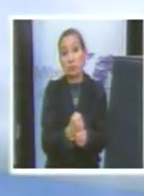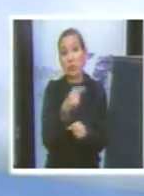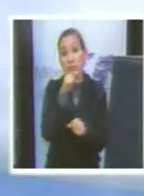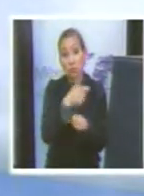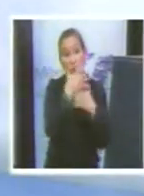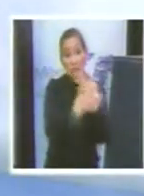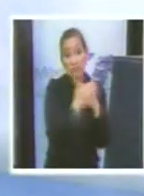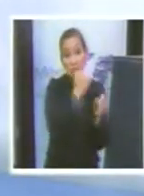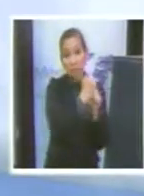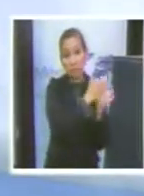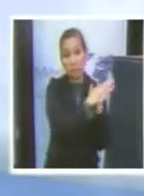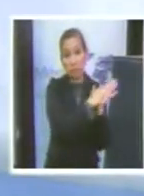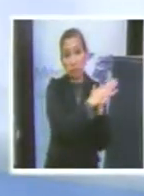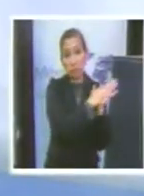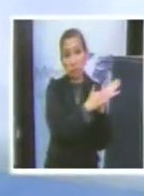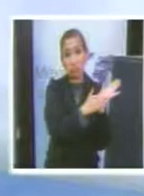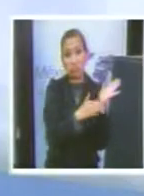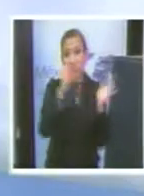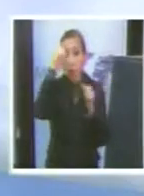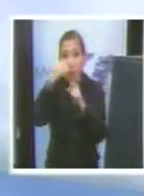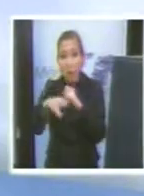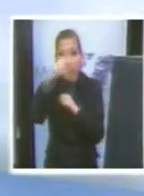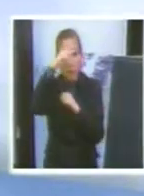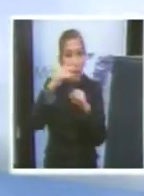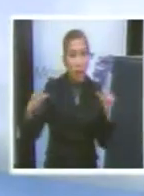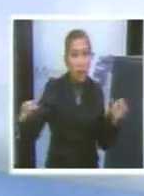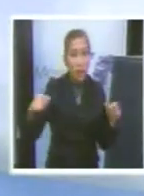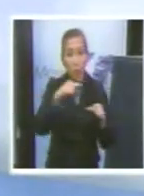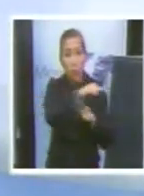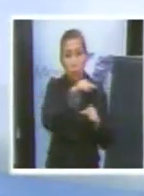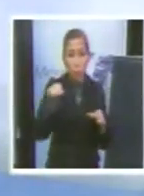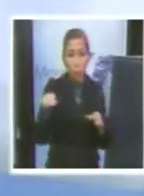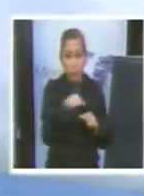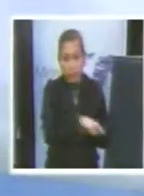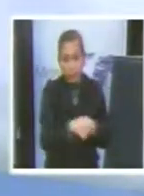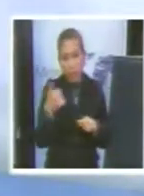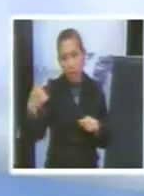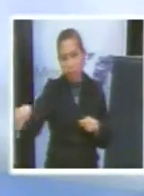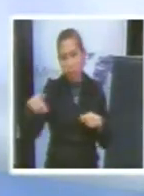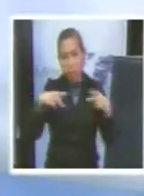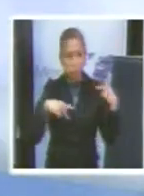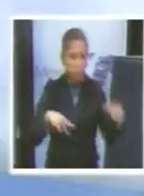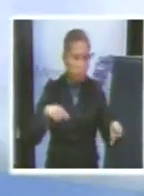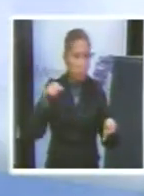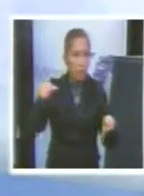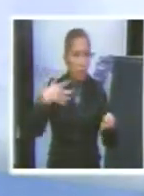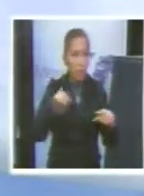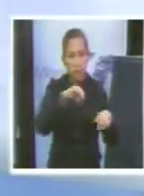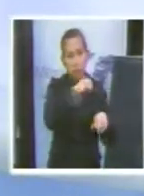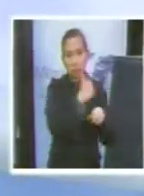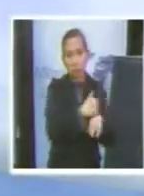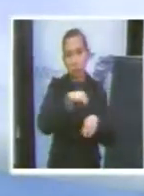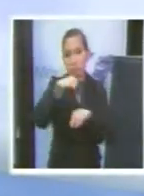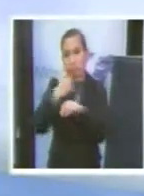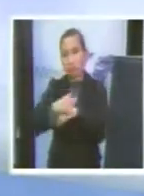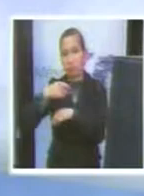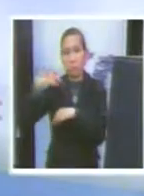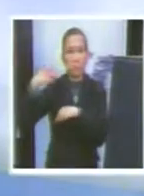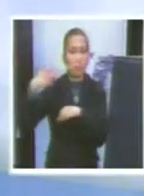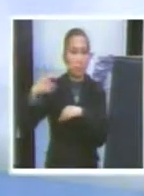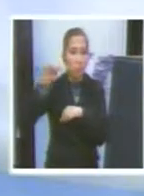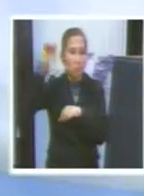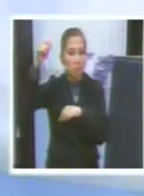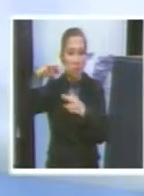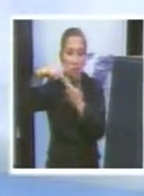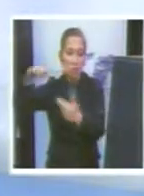de esos 15 años, Europa y México, cada quien, hemos establecido también